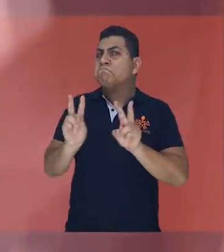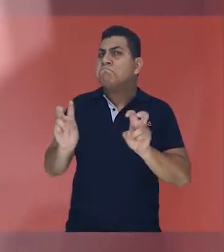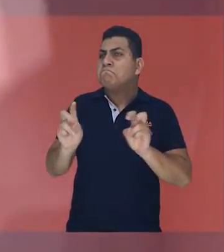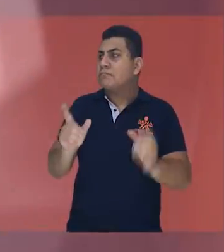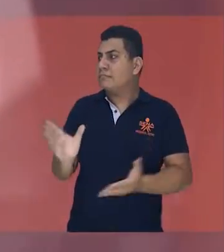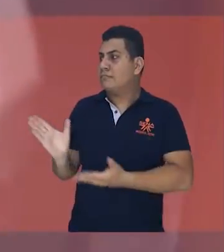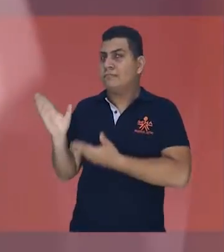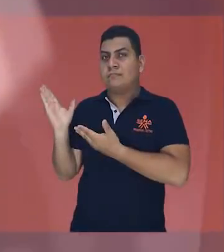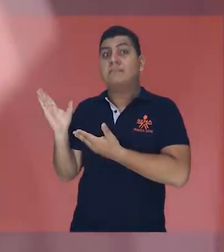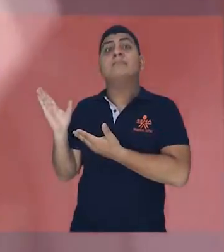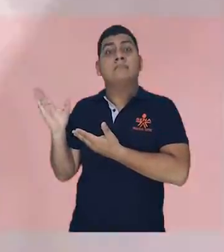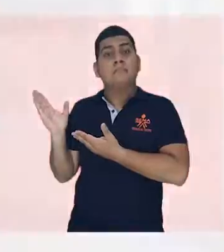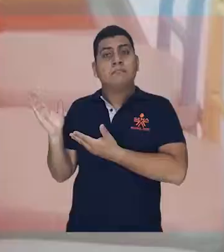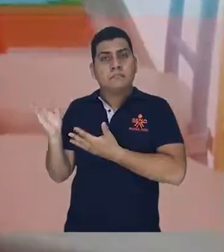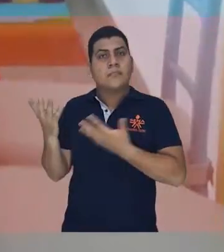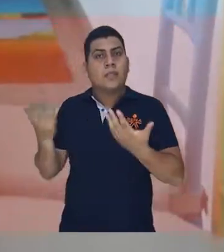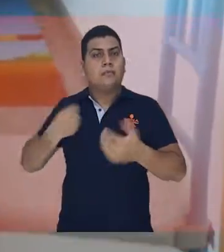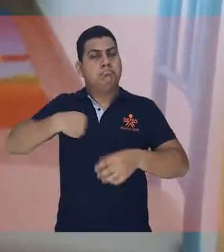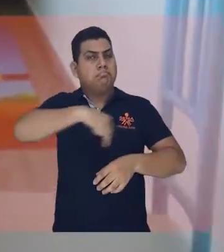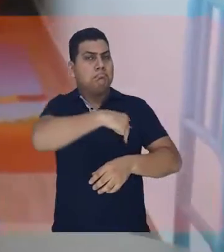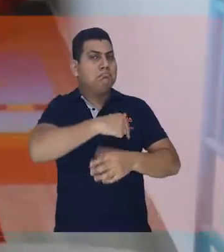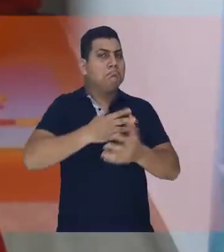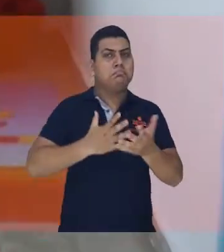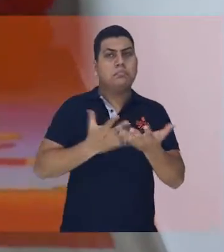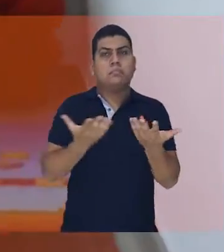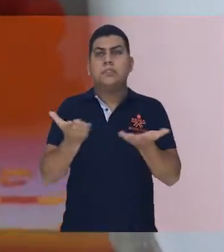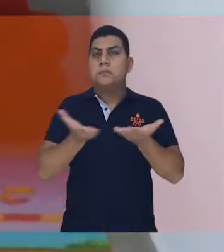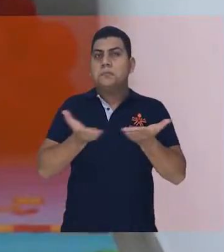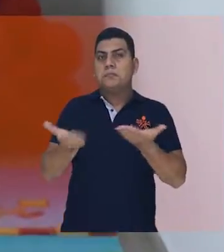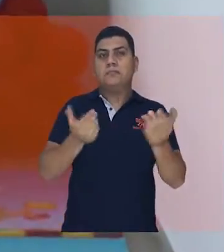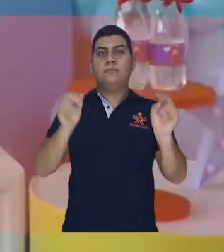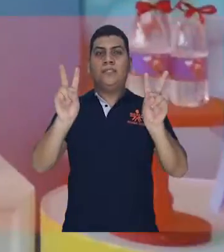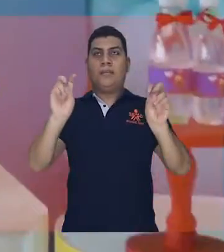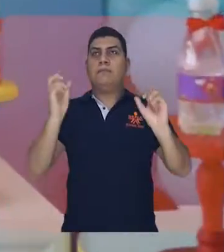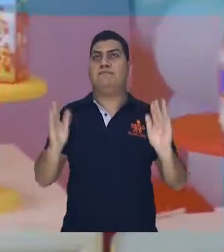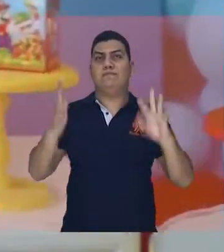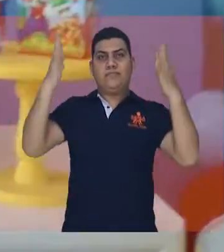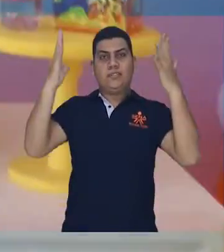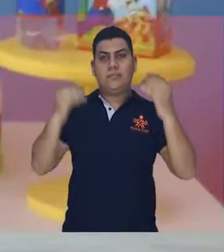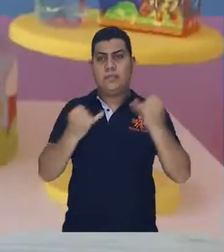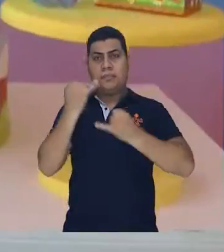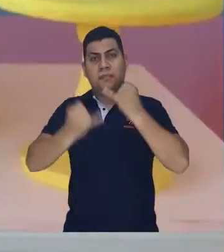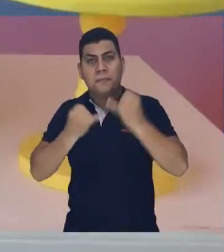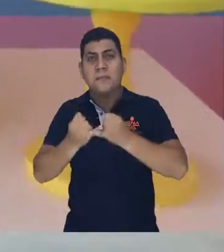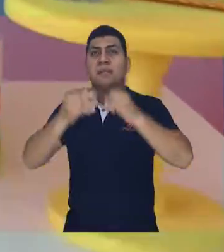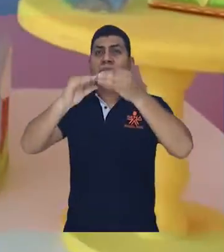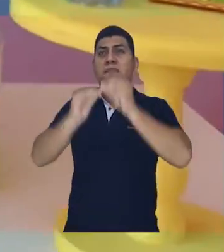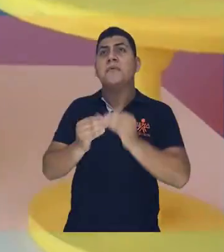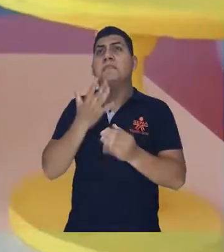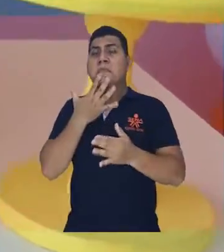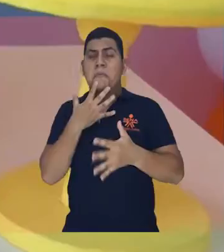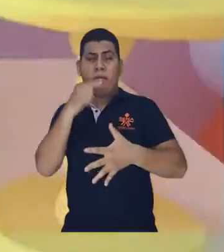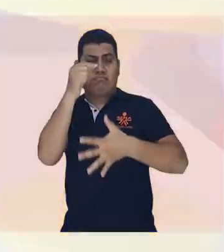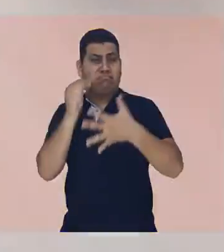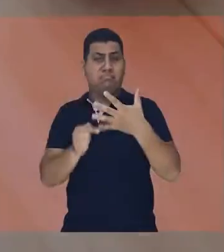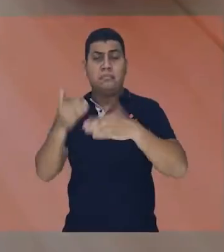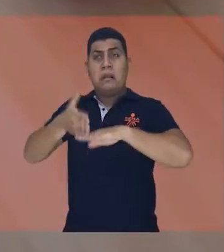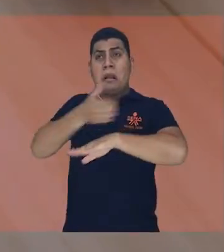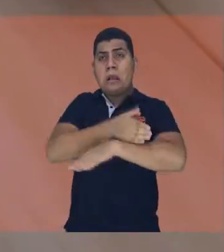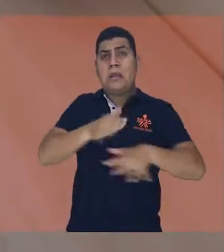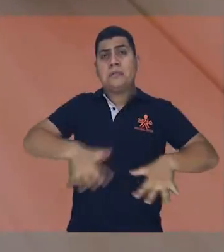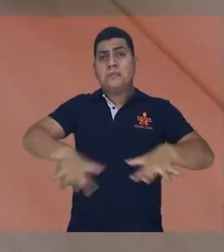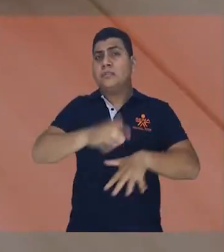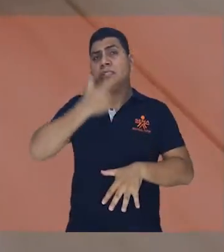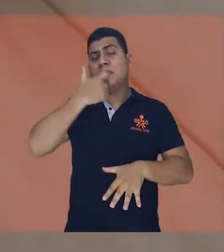Chifladitos Casa de Eventos Infantiles y contamos con fiestas temáticas innovadoras que acá en Sincelejo no las teníamos.